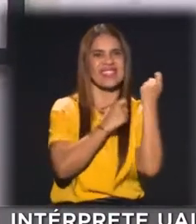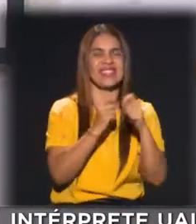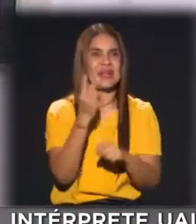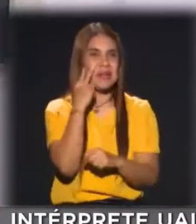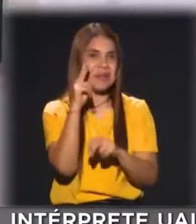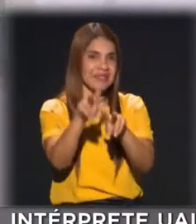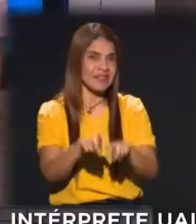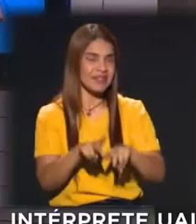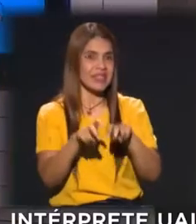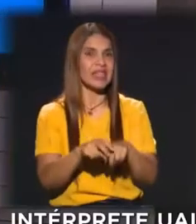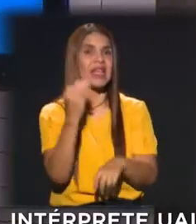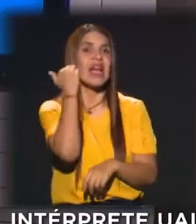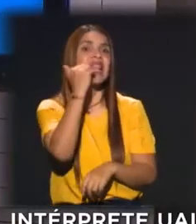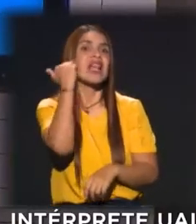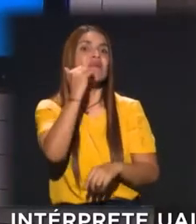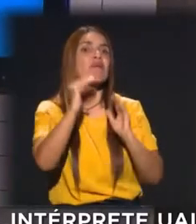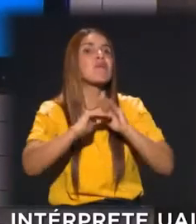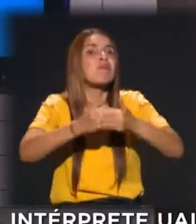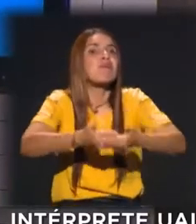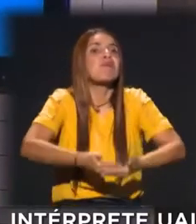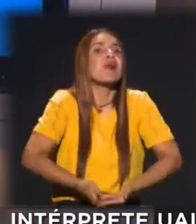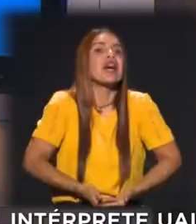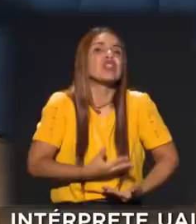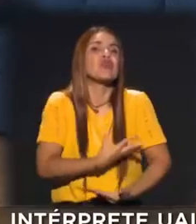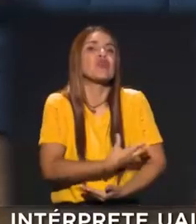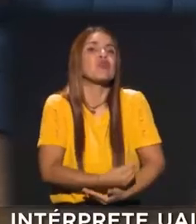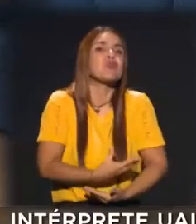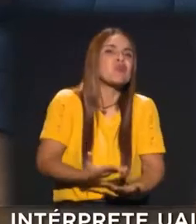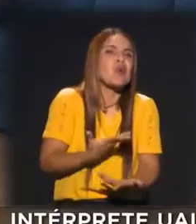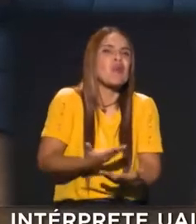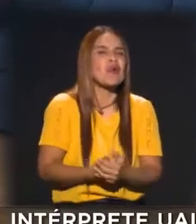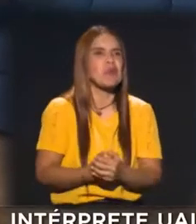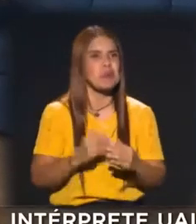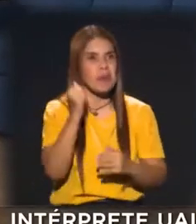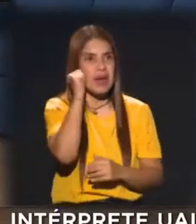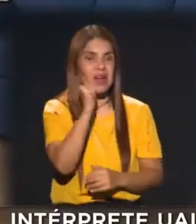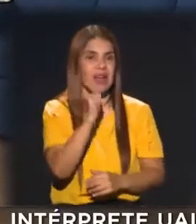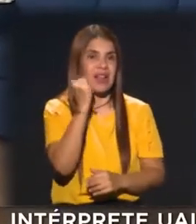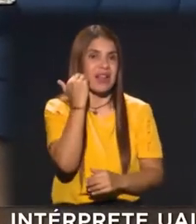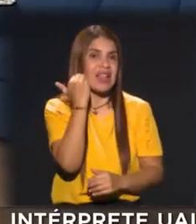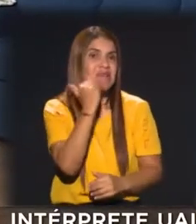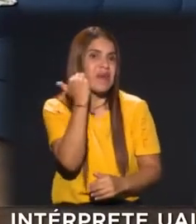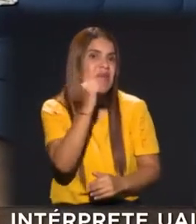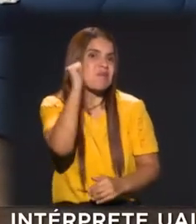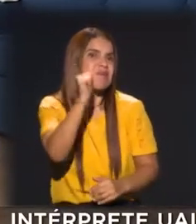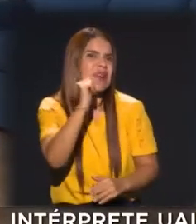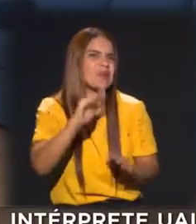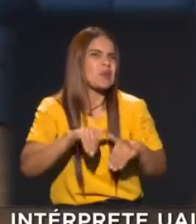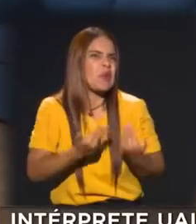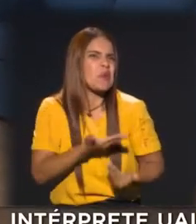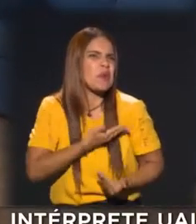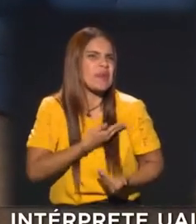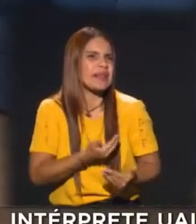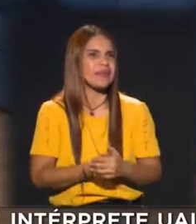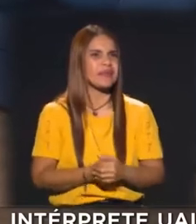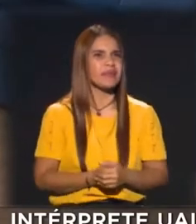Pero mire, qué fácil. Pero las madres estantes, que estoy segura que hay muchas. Ay. Bueno, para, bueno, es una... Por ejemplo, aquí.